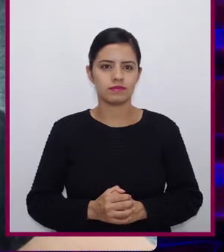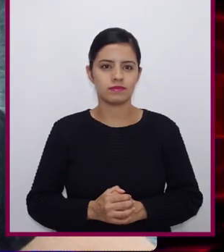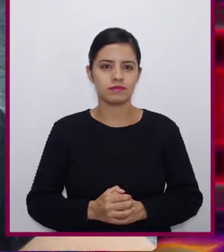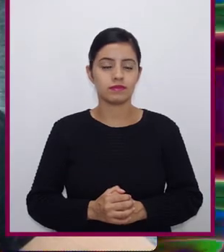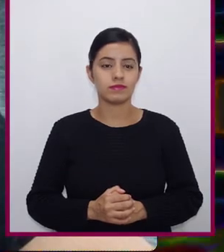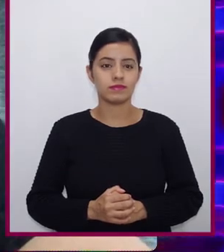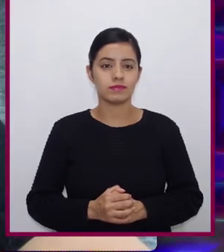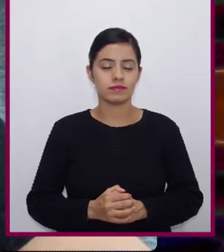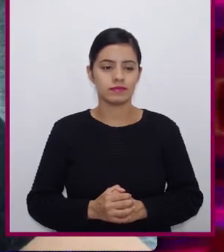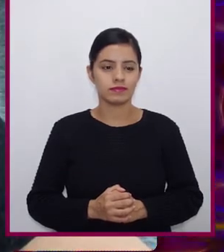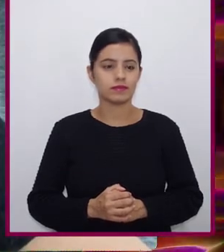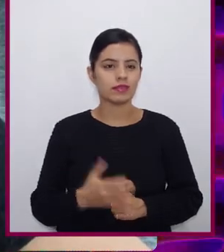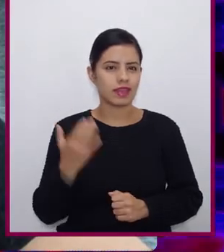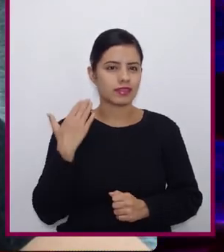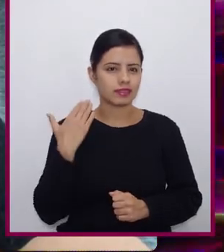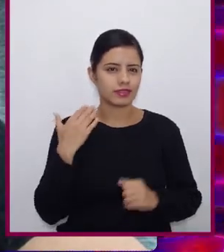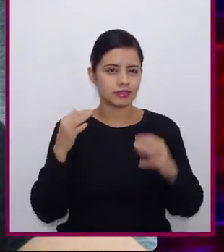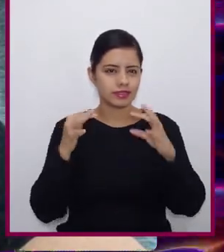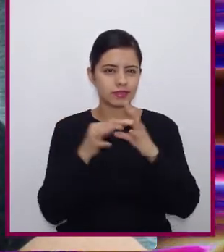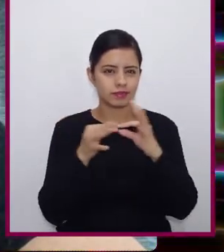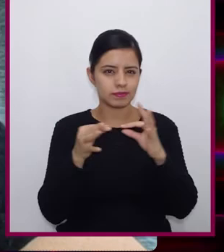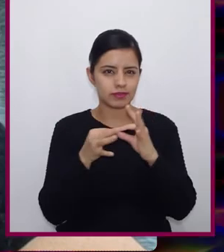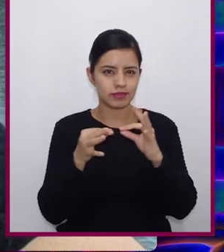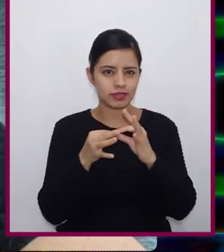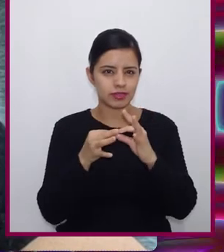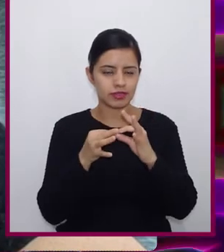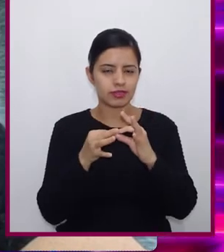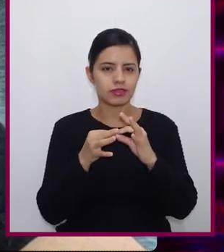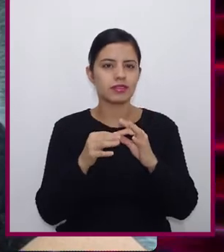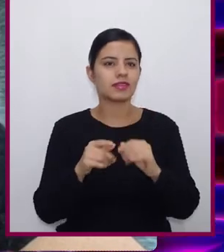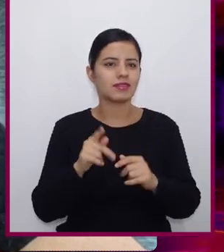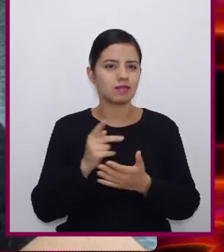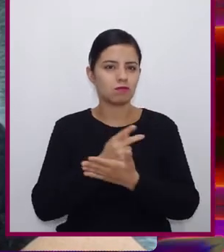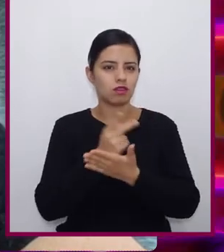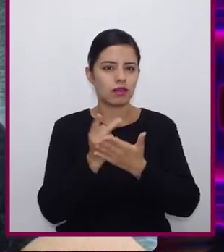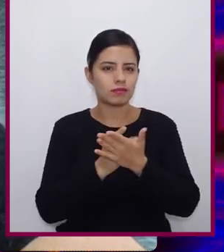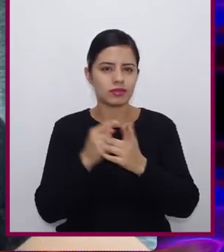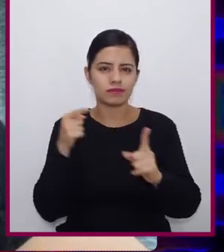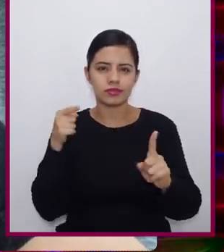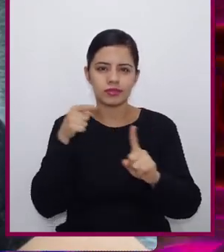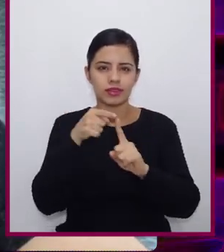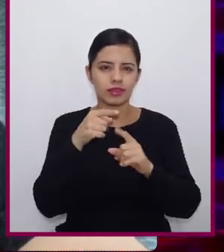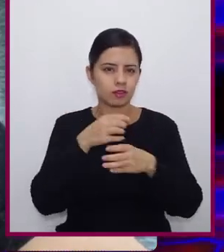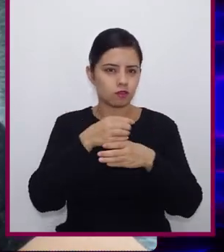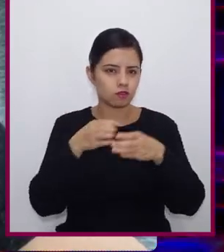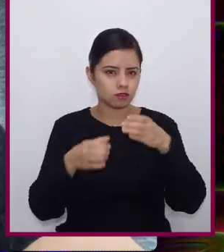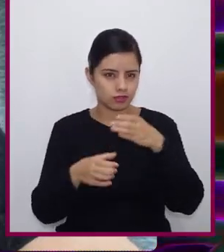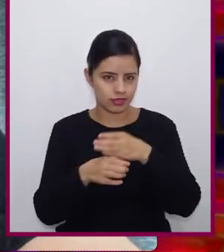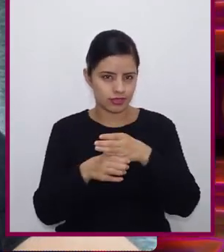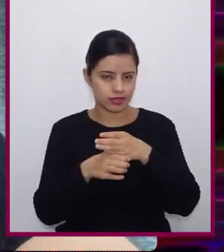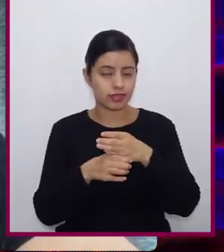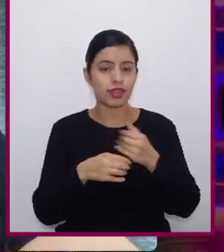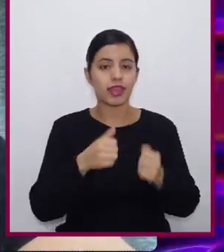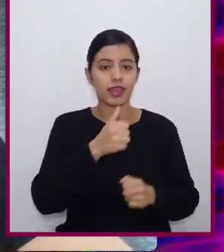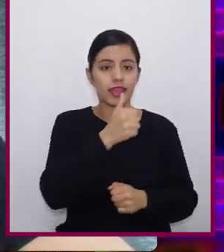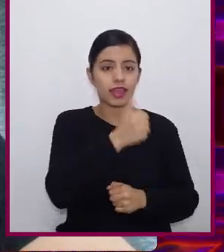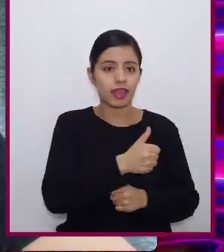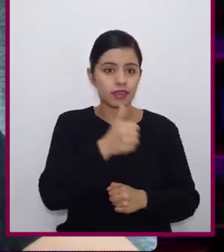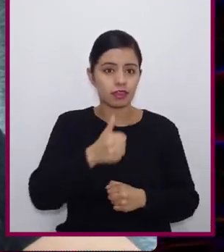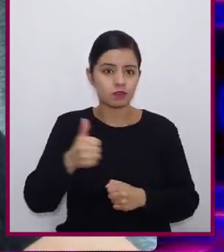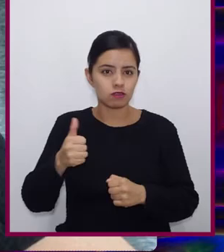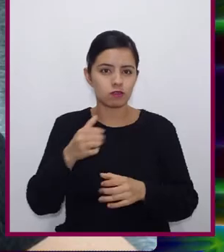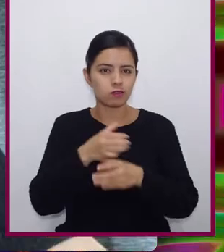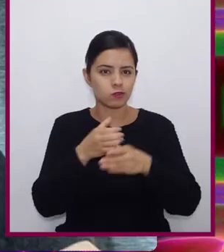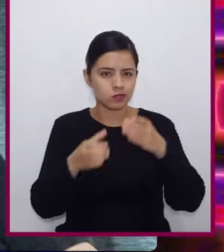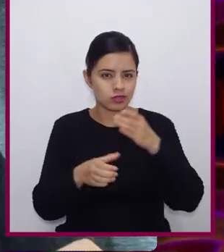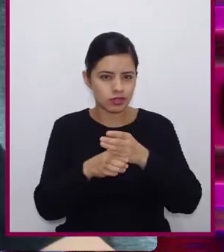Hemos hablado anteriormente del paradigma de la programación orientada a objetos, donde cada cosa es tratada como